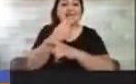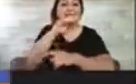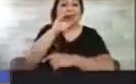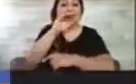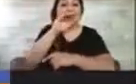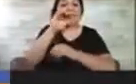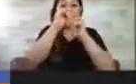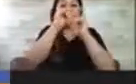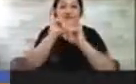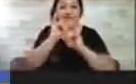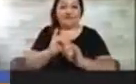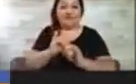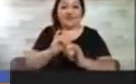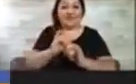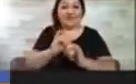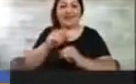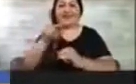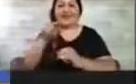en el meme de la derecha.